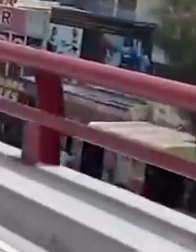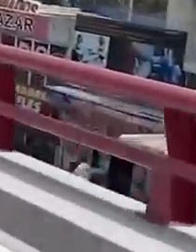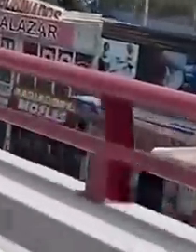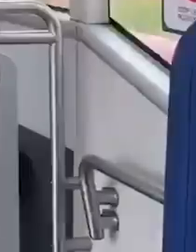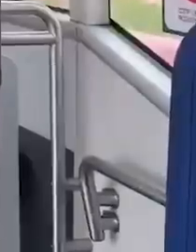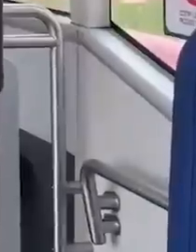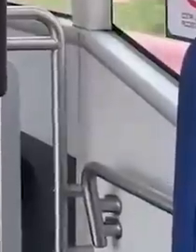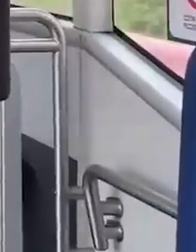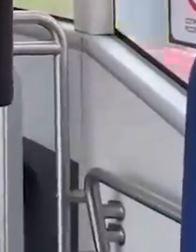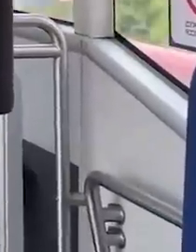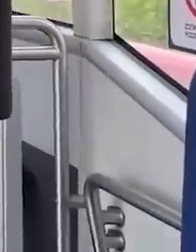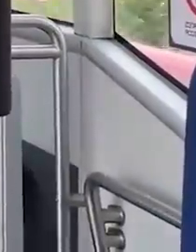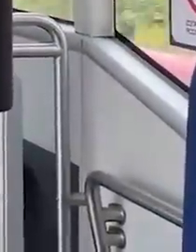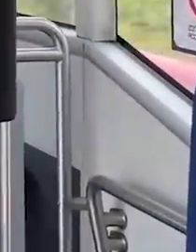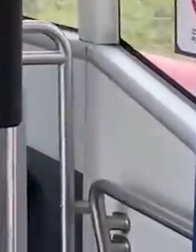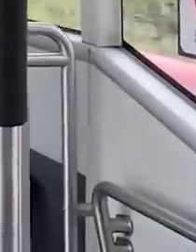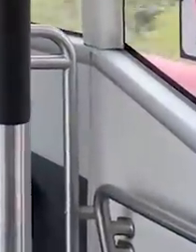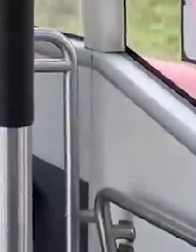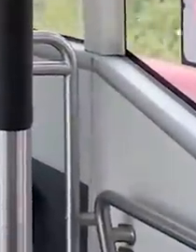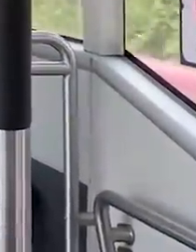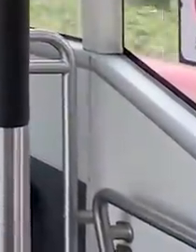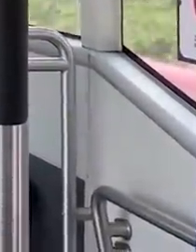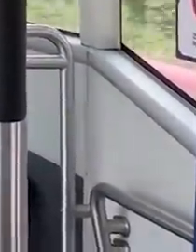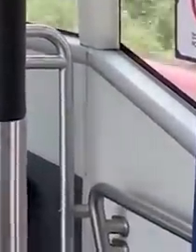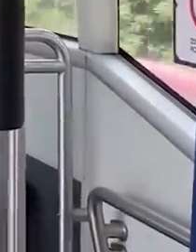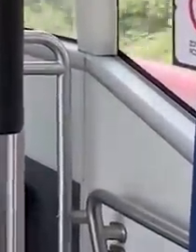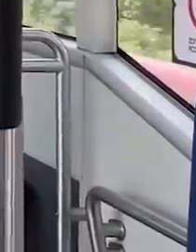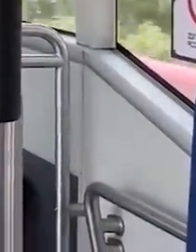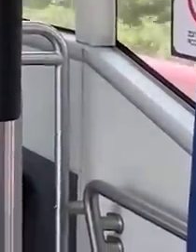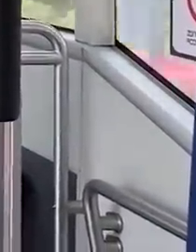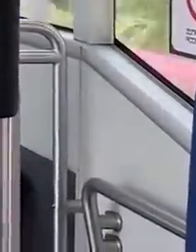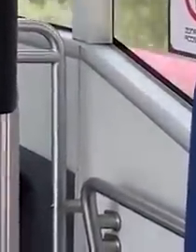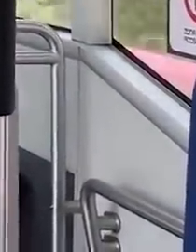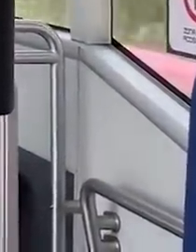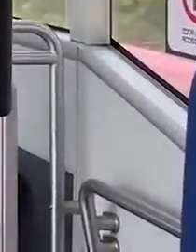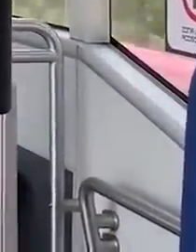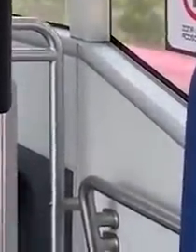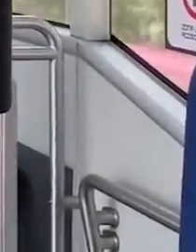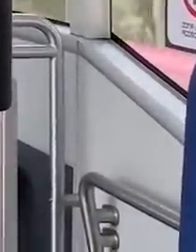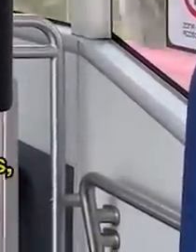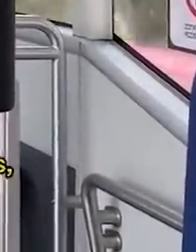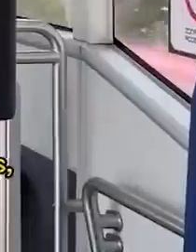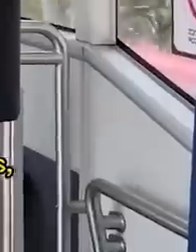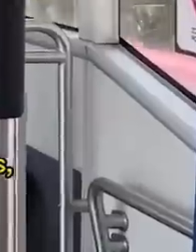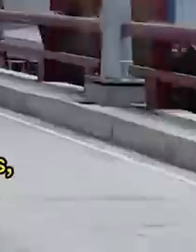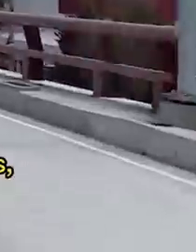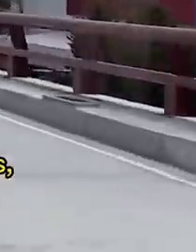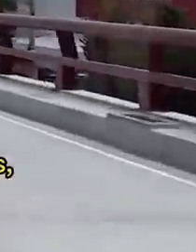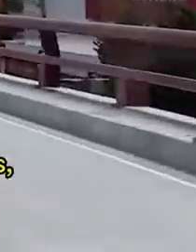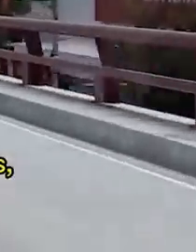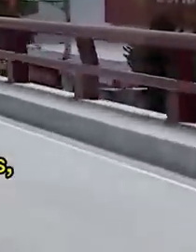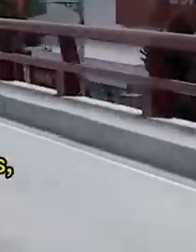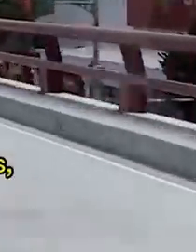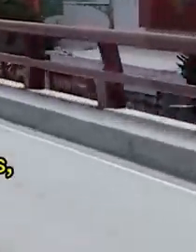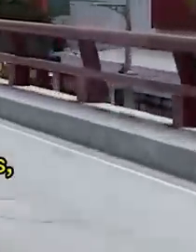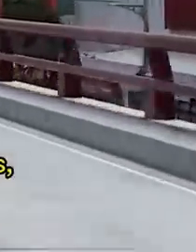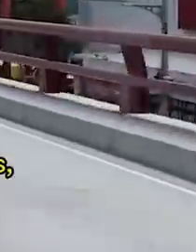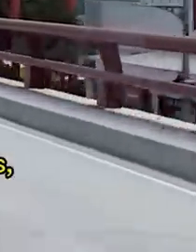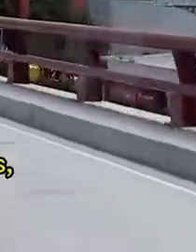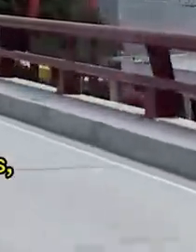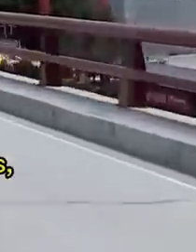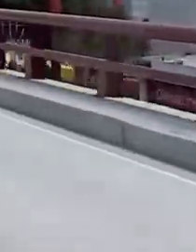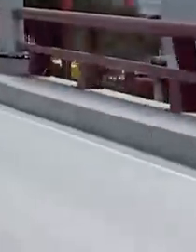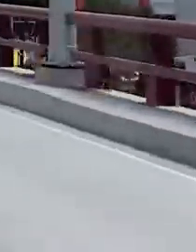Transportes Eléctricos, pero por primera vez también concesionarios que operaban en Ermita y Iztapalapa están formando una empresa que podrá